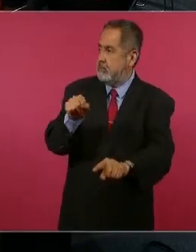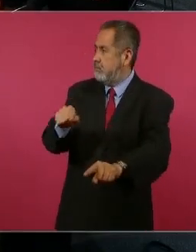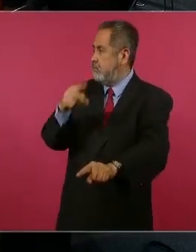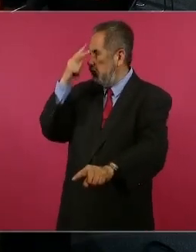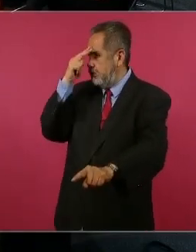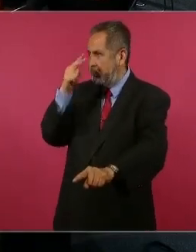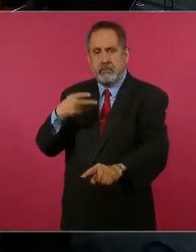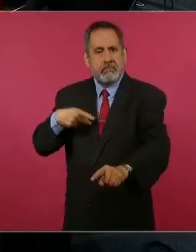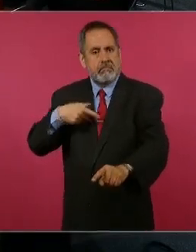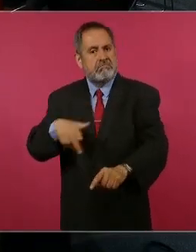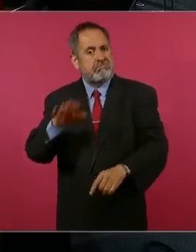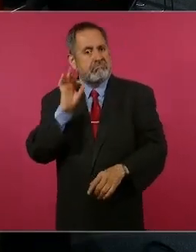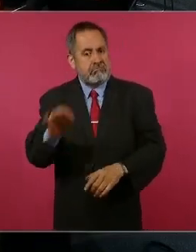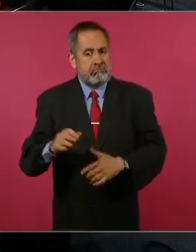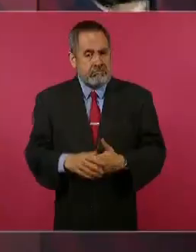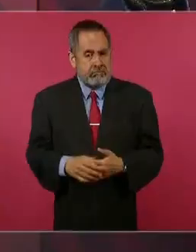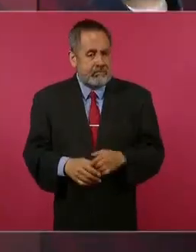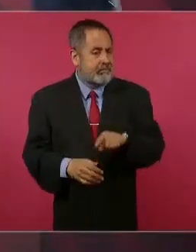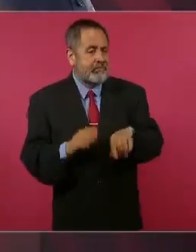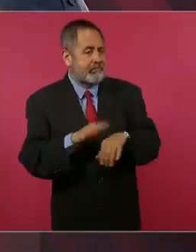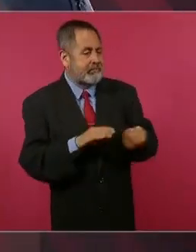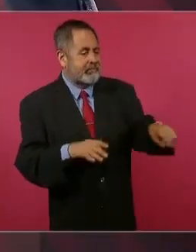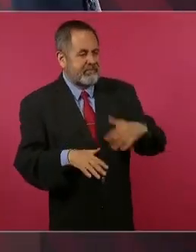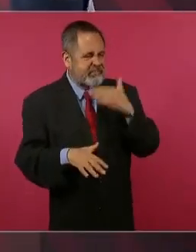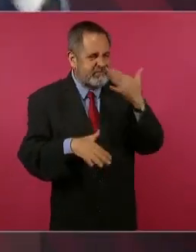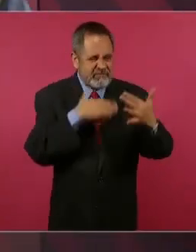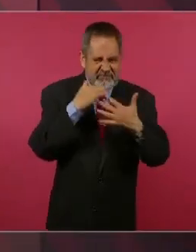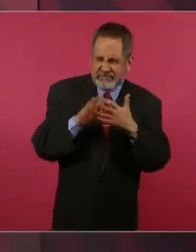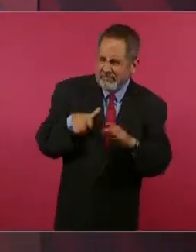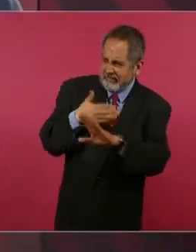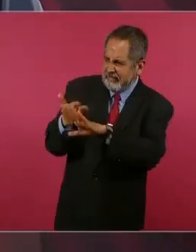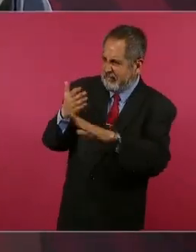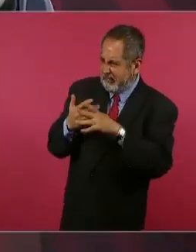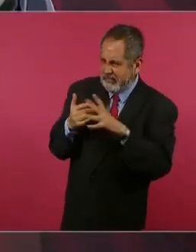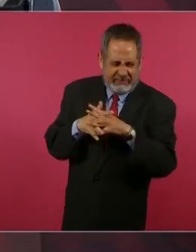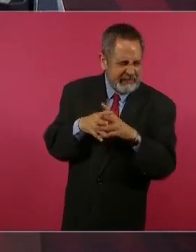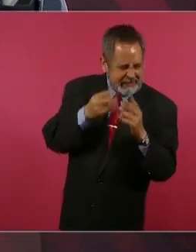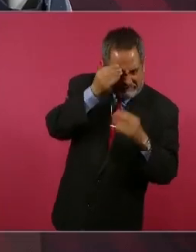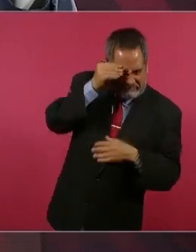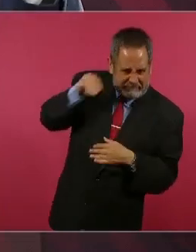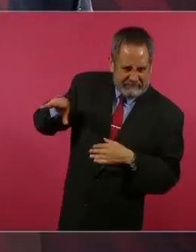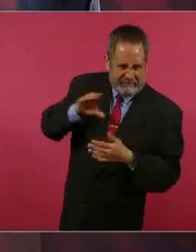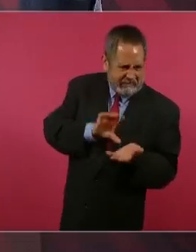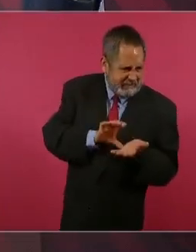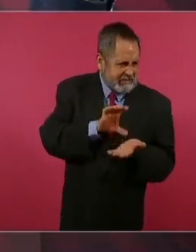porque guerra sucia dinero a raudales